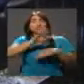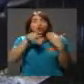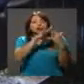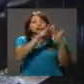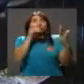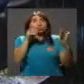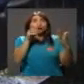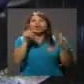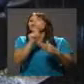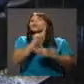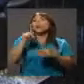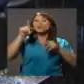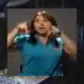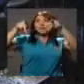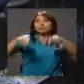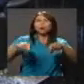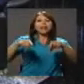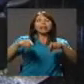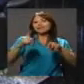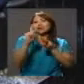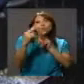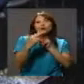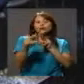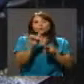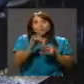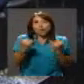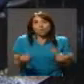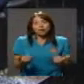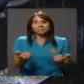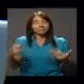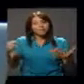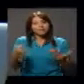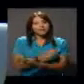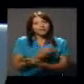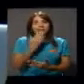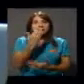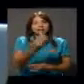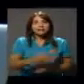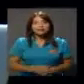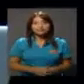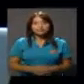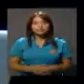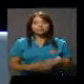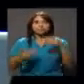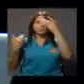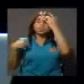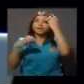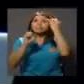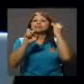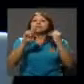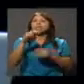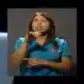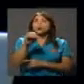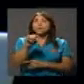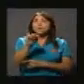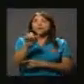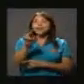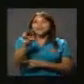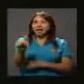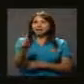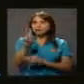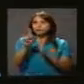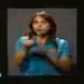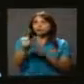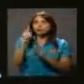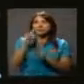ilustre desconocido como el que tenemos lamentablemente gracias don Sergio Mina dos minutos para su respuesta